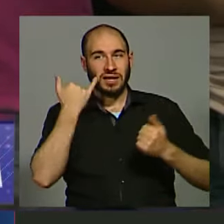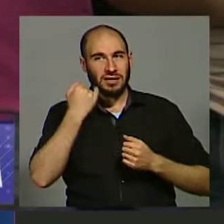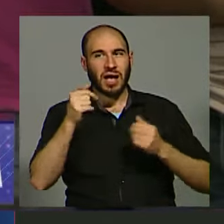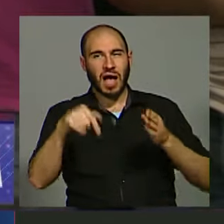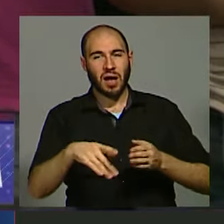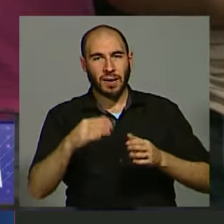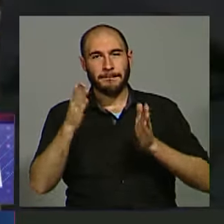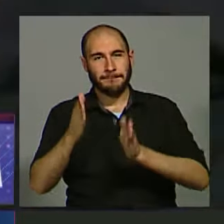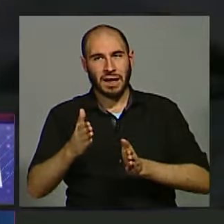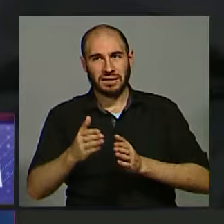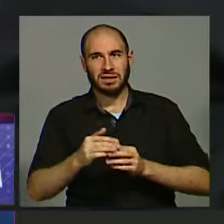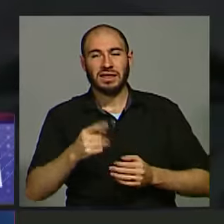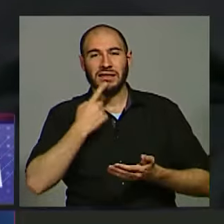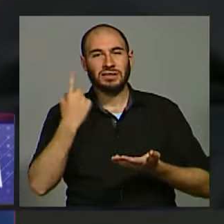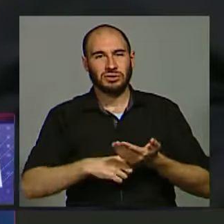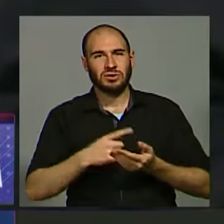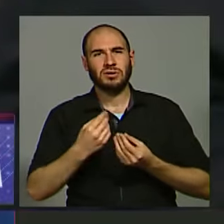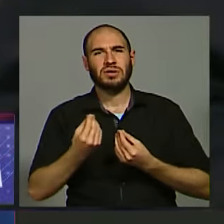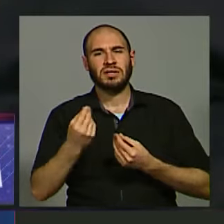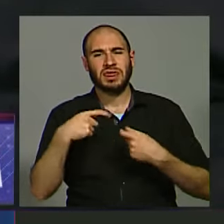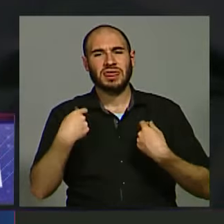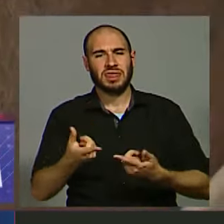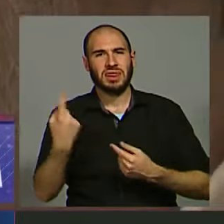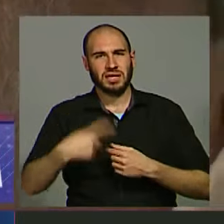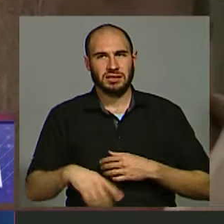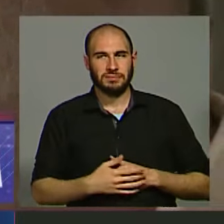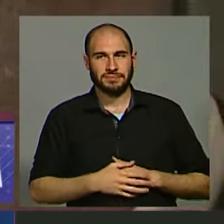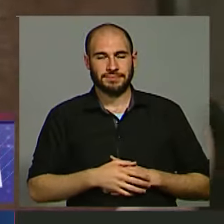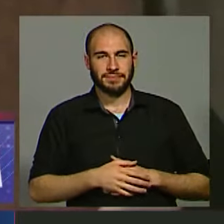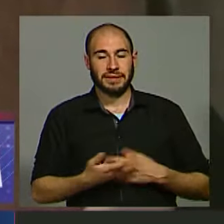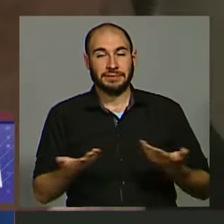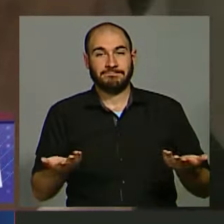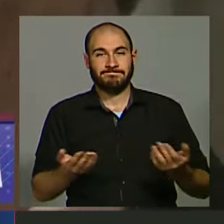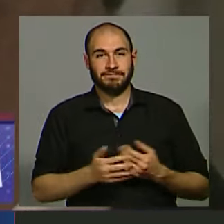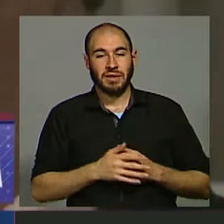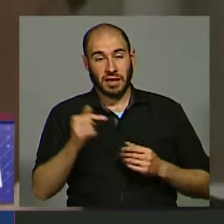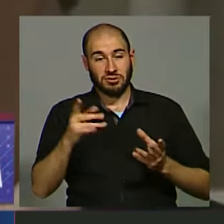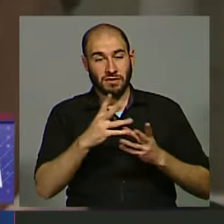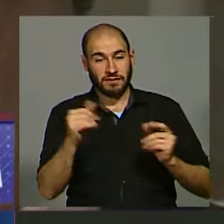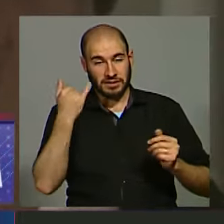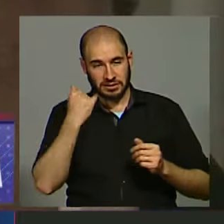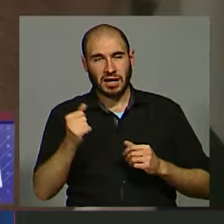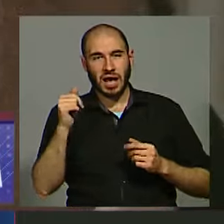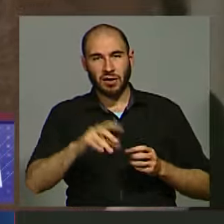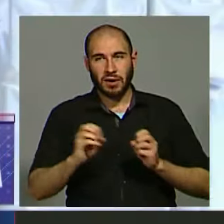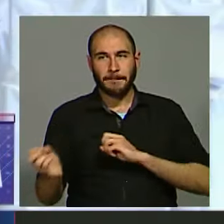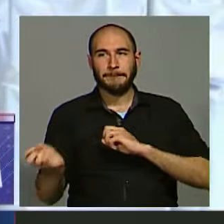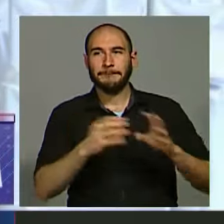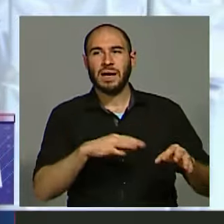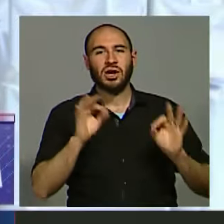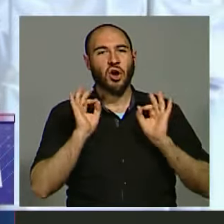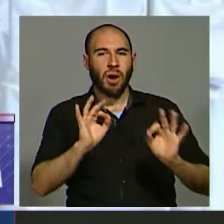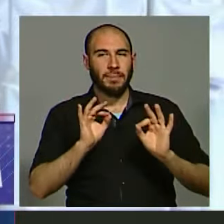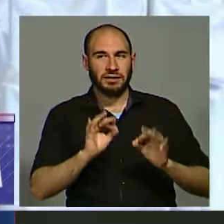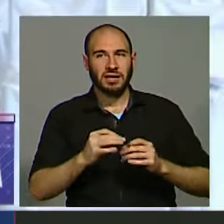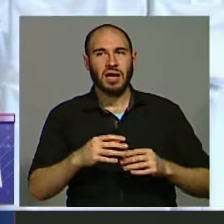etapa de decidir qué es lo que se va a adquirir. Pero bueno, apenas eso esté, vamos a poder hacer una mudanza plena y poder